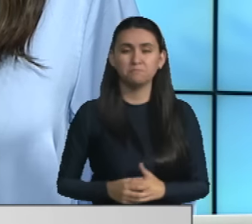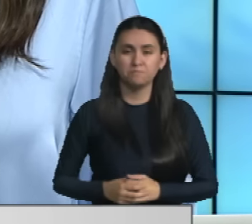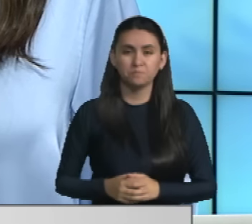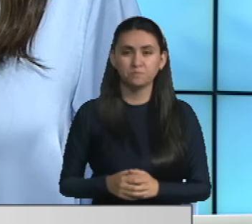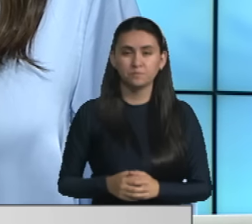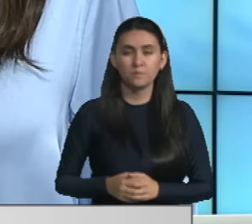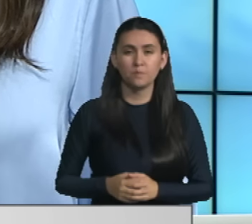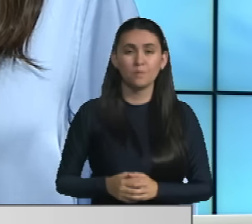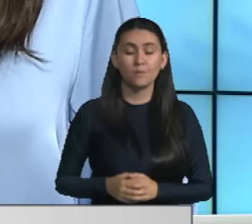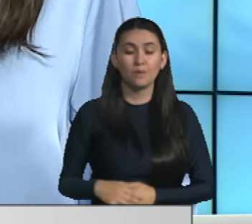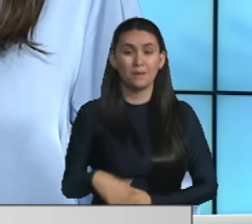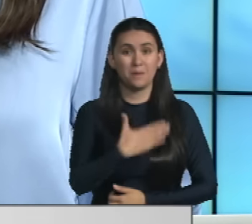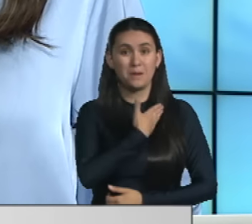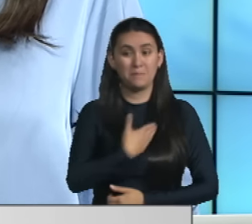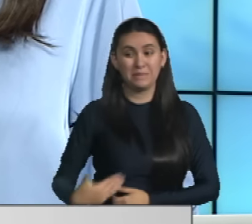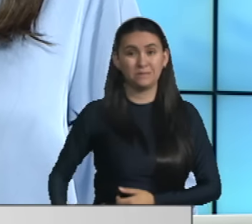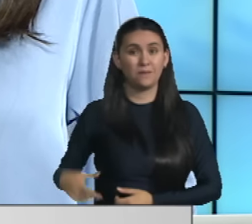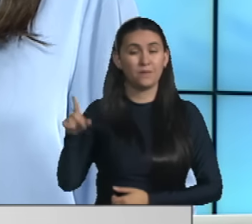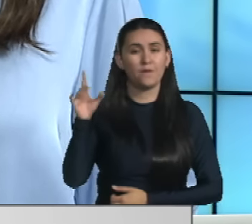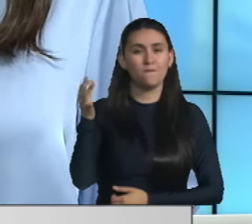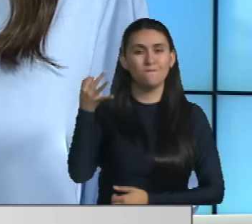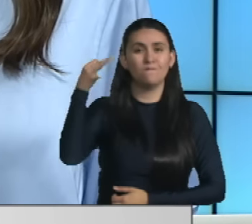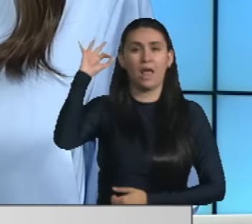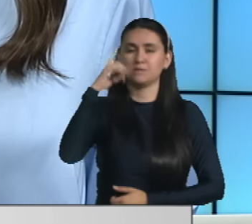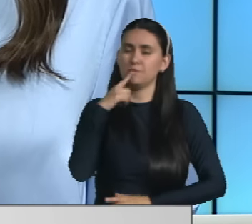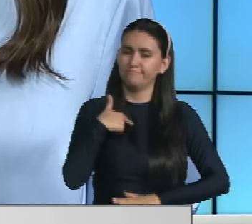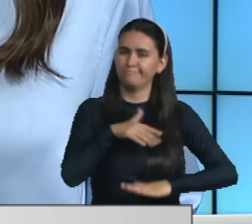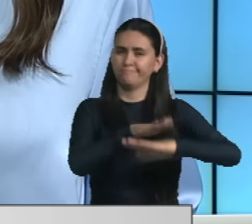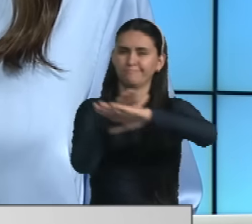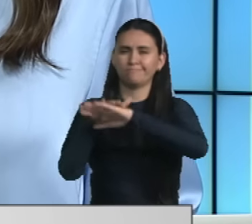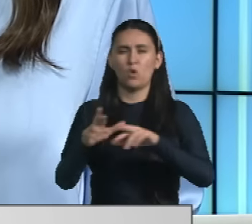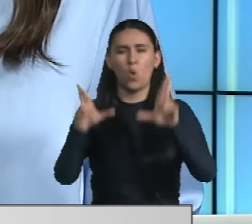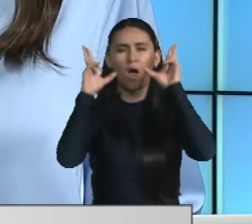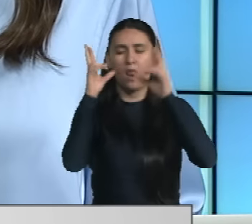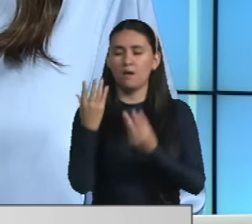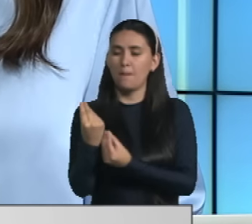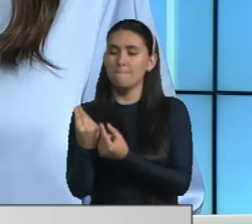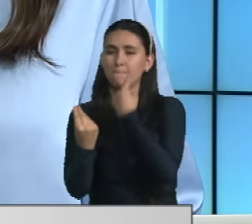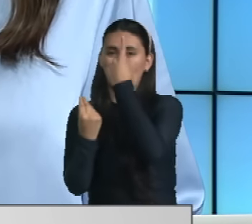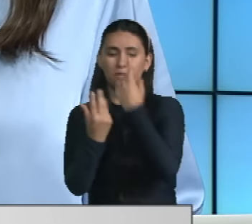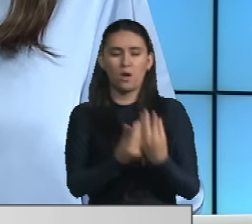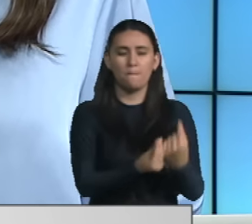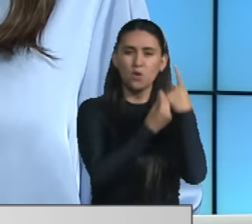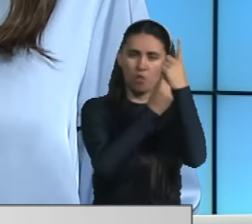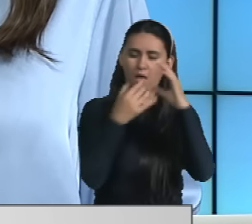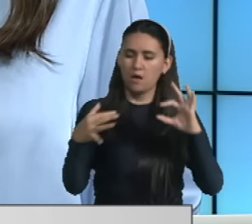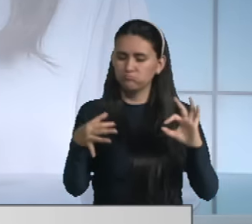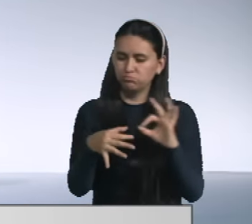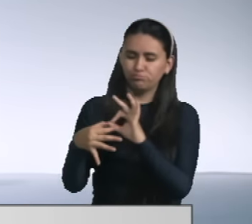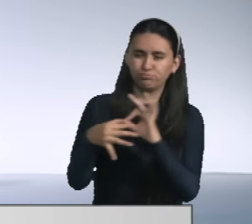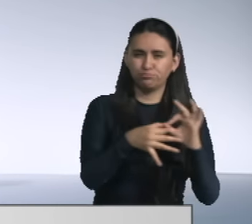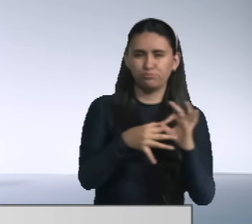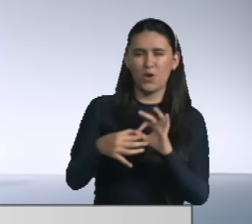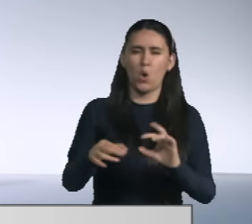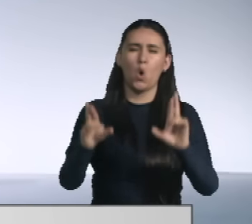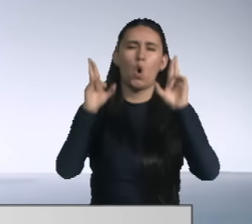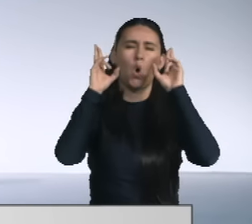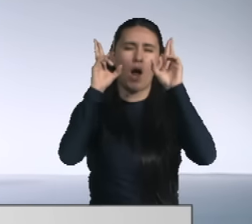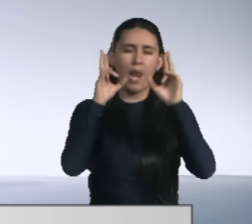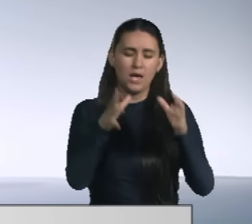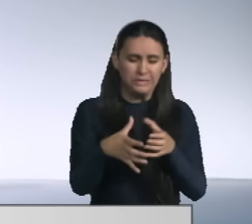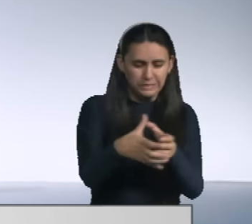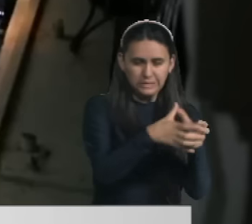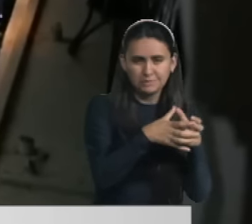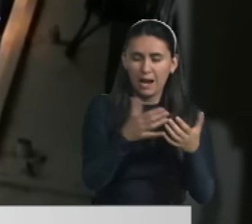El presidente de Francia, Emmanuel Macron, hizo un llamado a la unión de los partidos políticos moderados para frenar a la